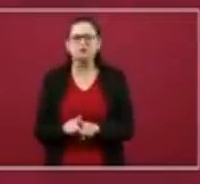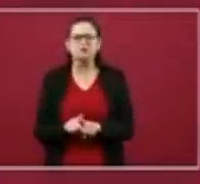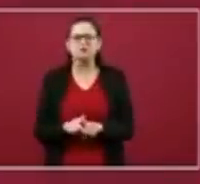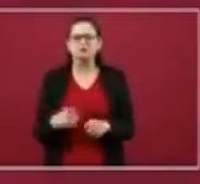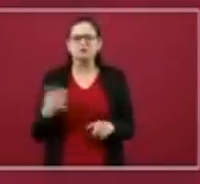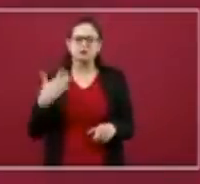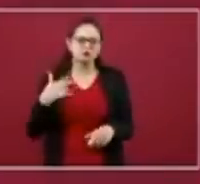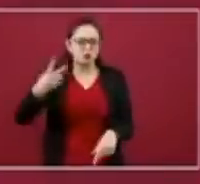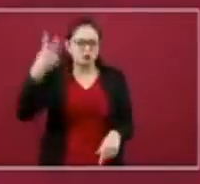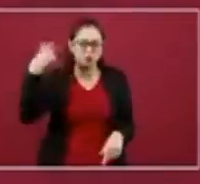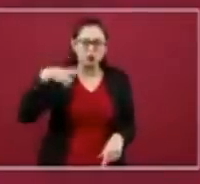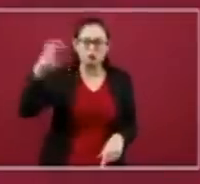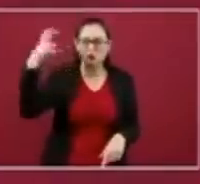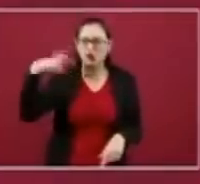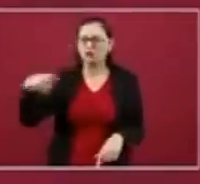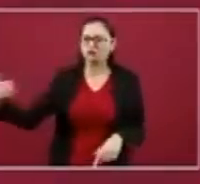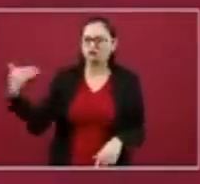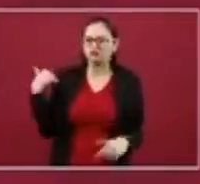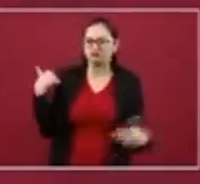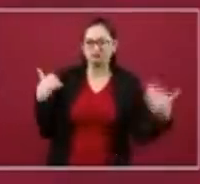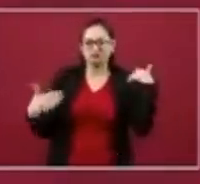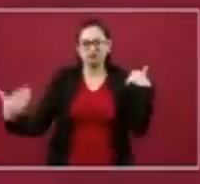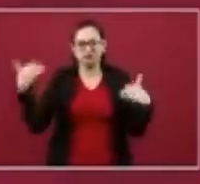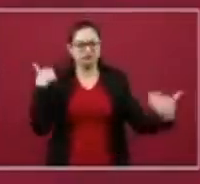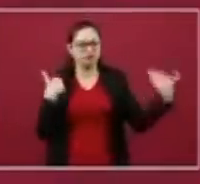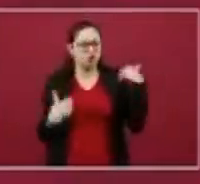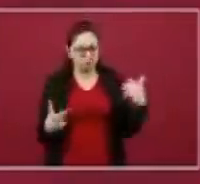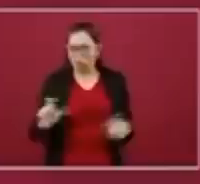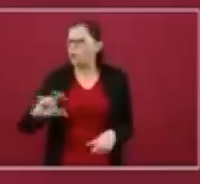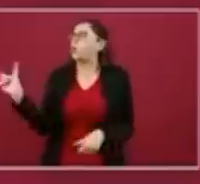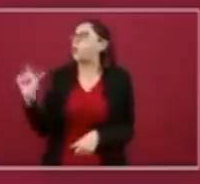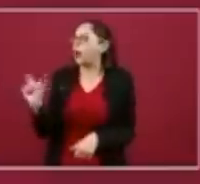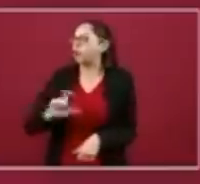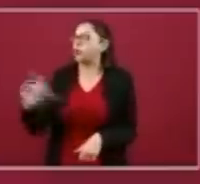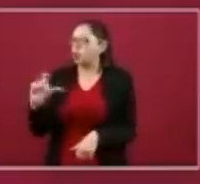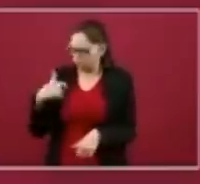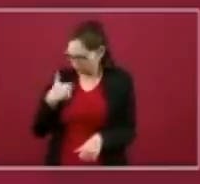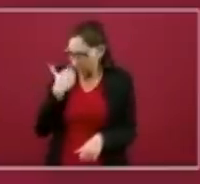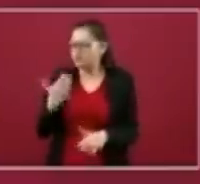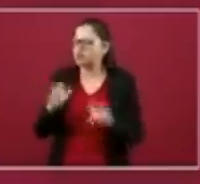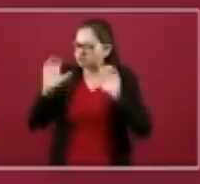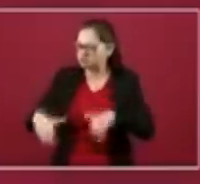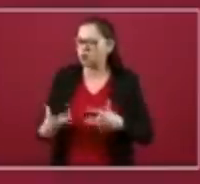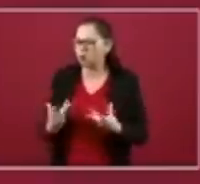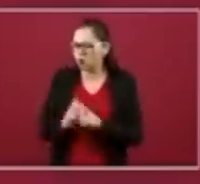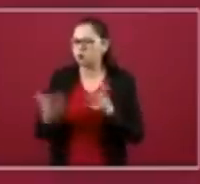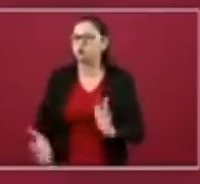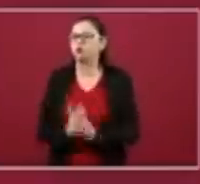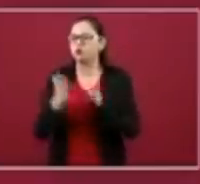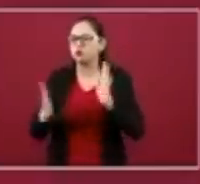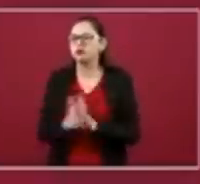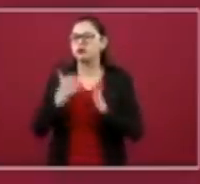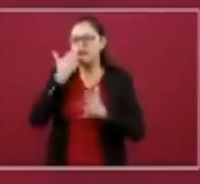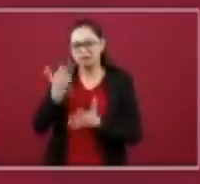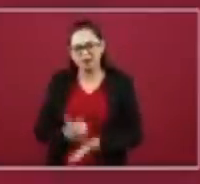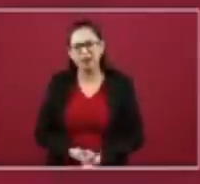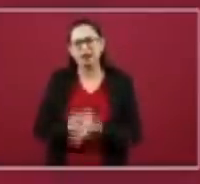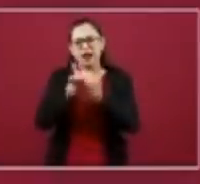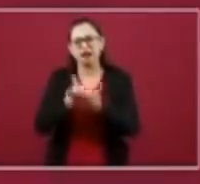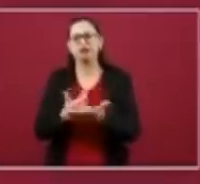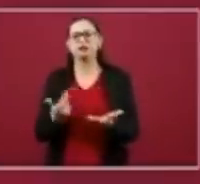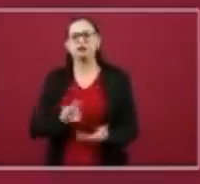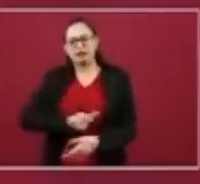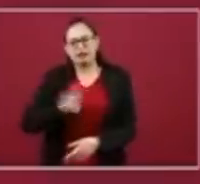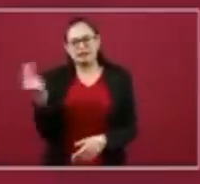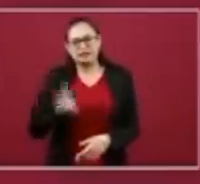giras me están pidiendo que si cuando la convocatoria, que ya quieren participar, que nos quieren ayudar, se